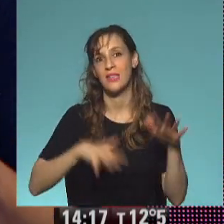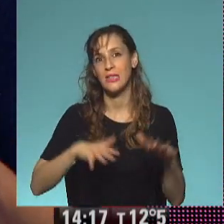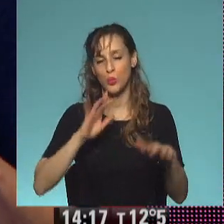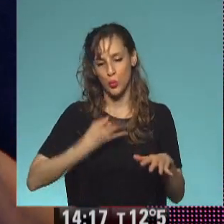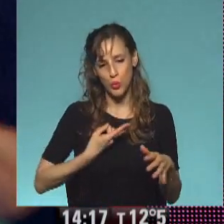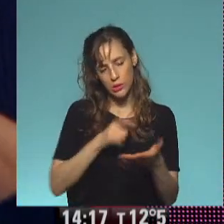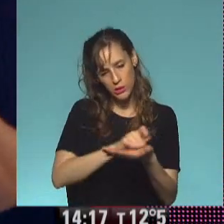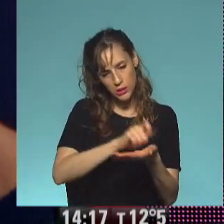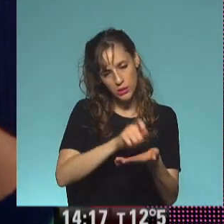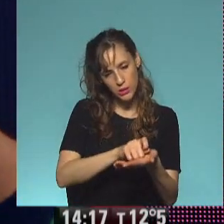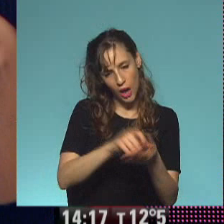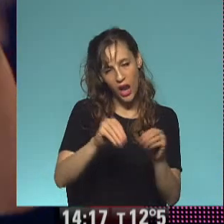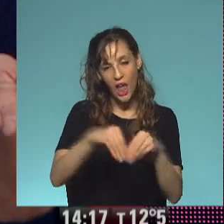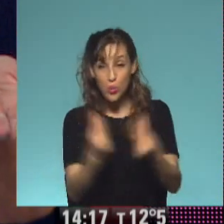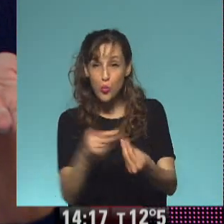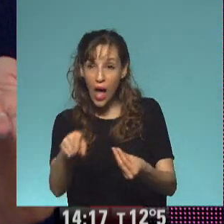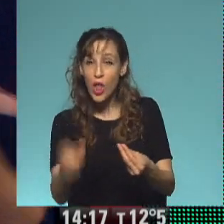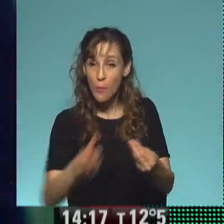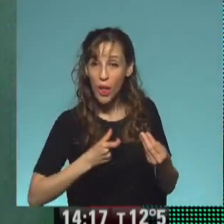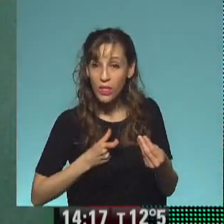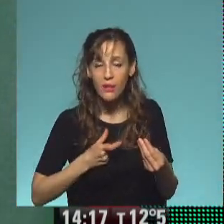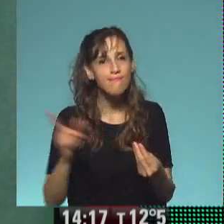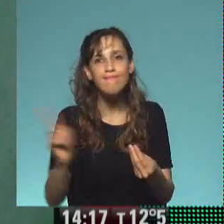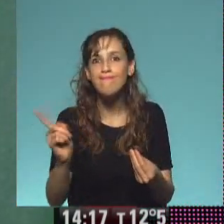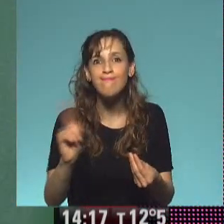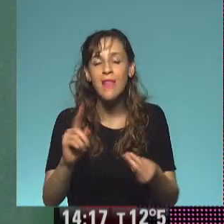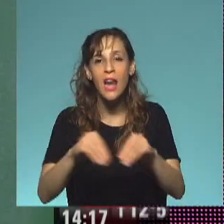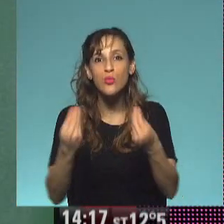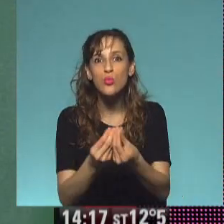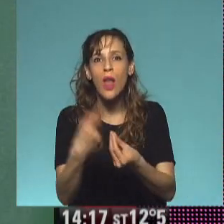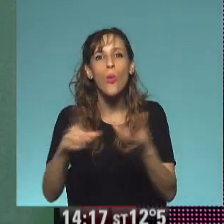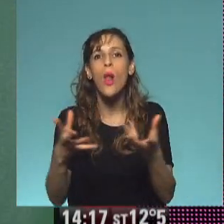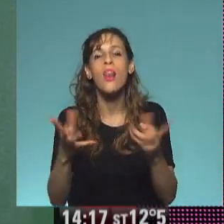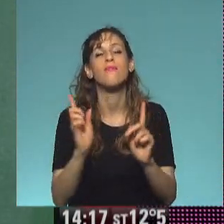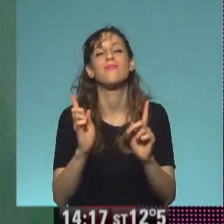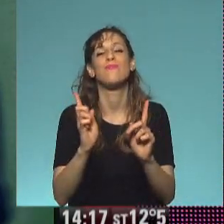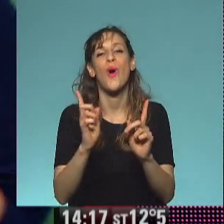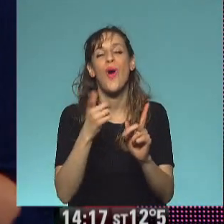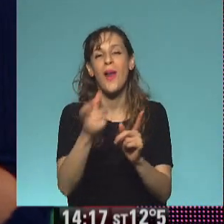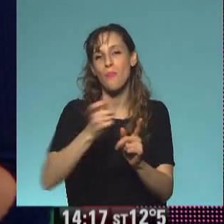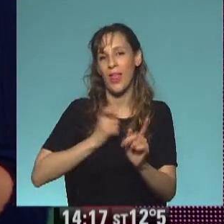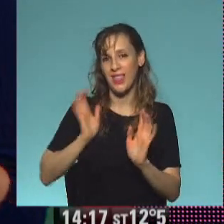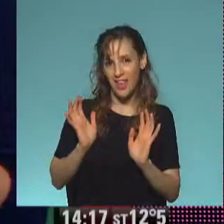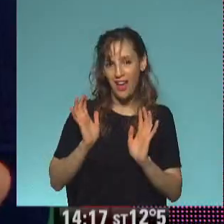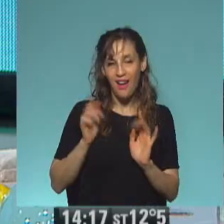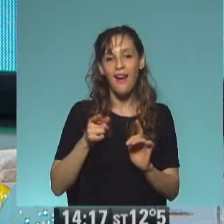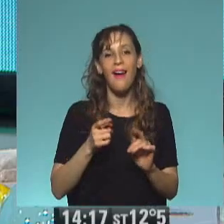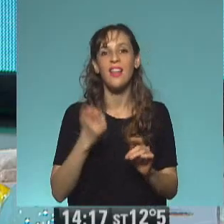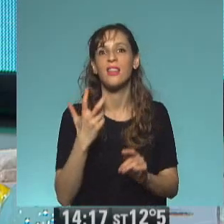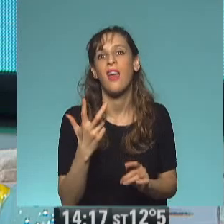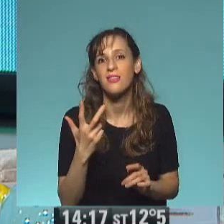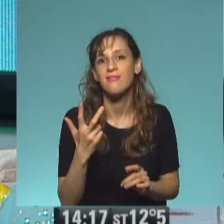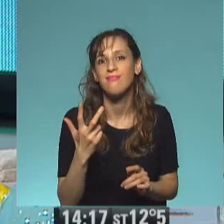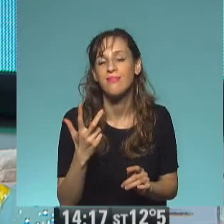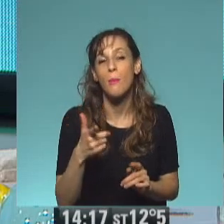el resultado no es la respuesta al problema. Por ahí está en otro lugar el resultado. Lo que pasa es que ahí, en ese caso, ya te sabes que